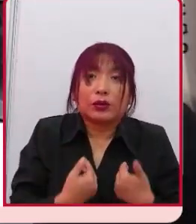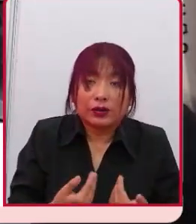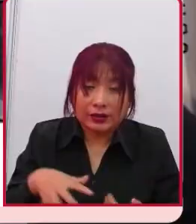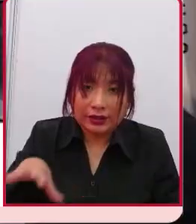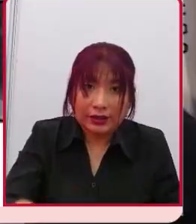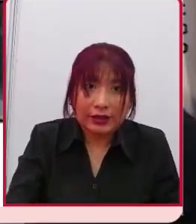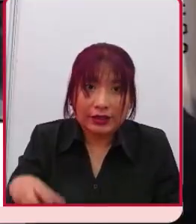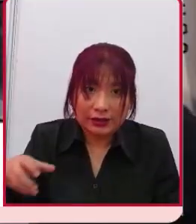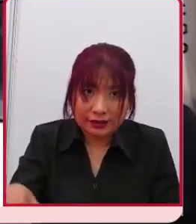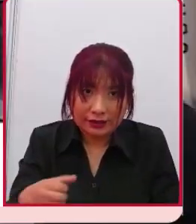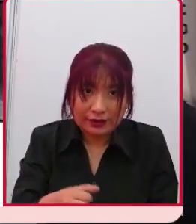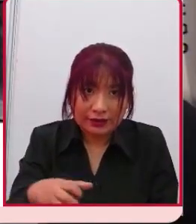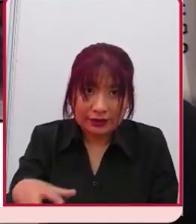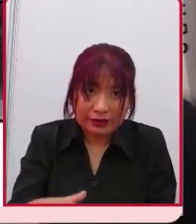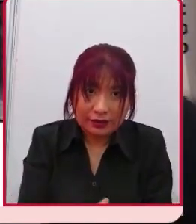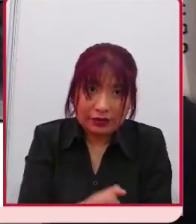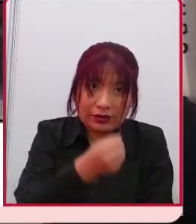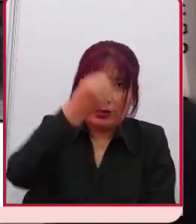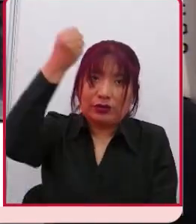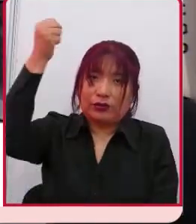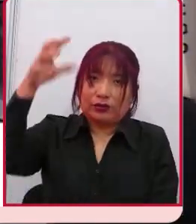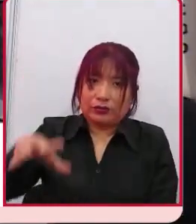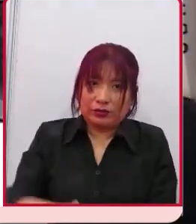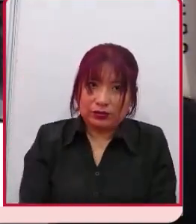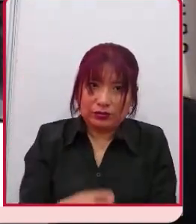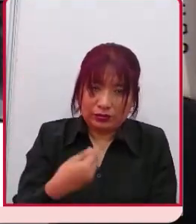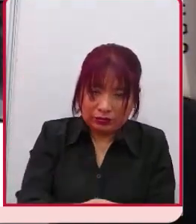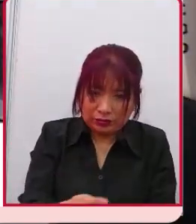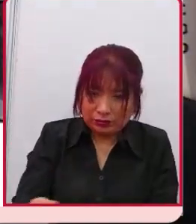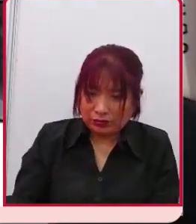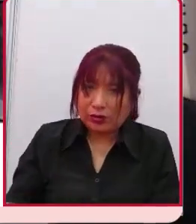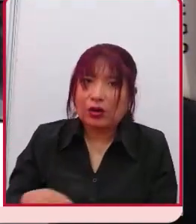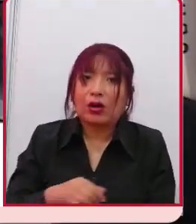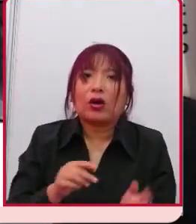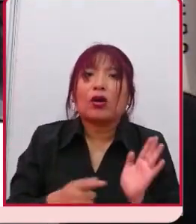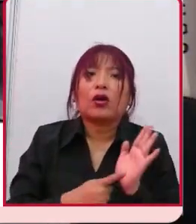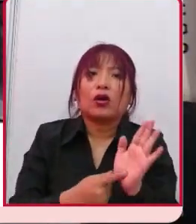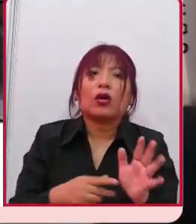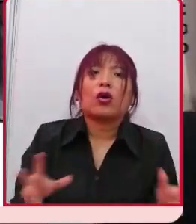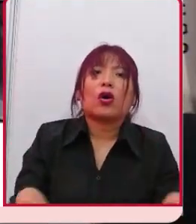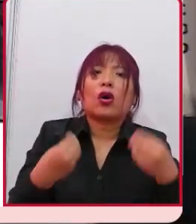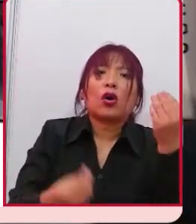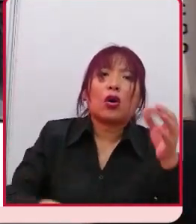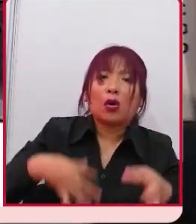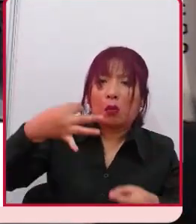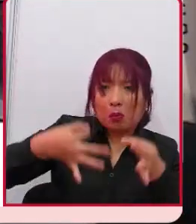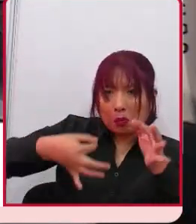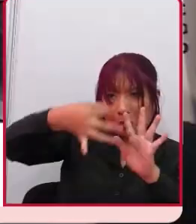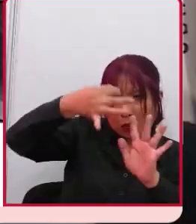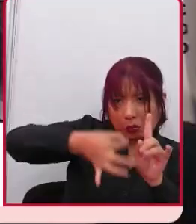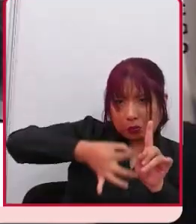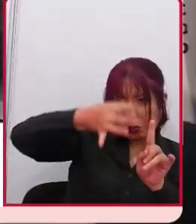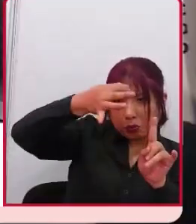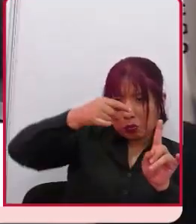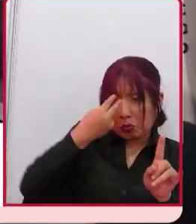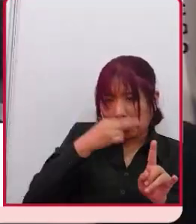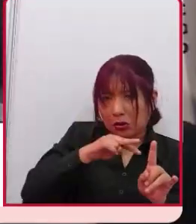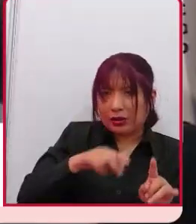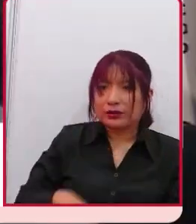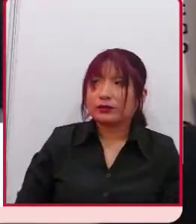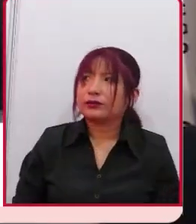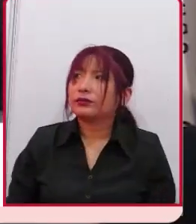la cantidad y la representatividad de muestras, cómo ha medido la representatividad de las muestras para el Blue